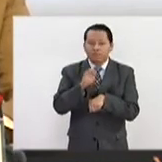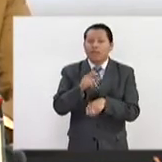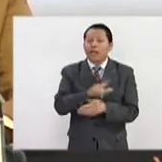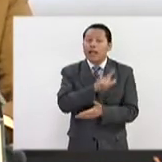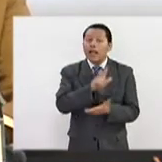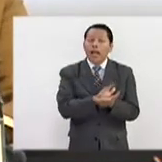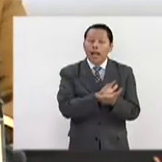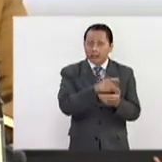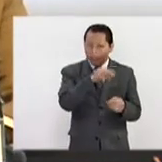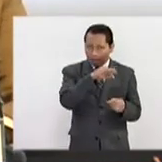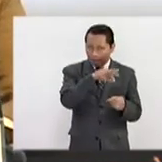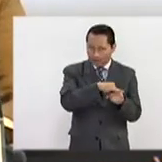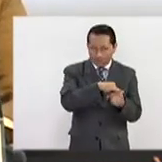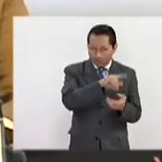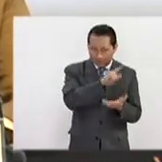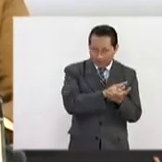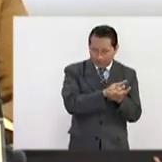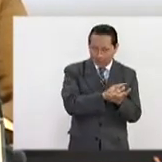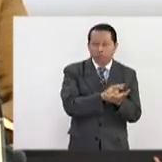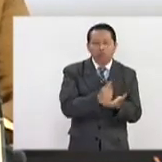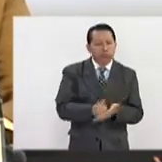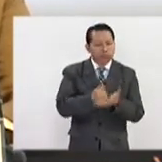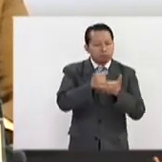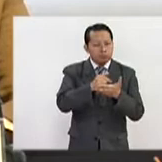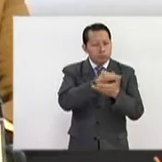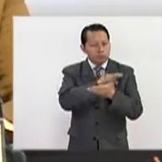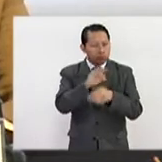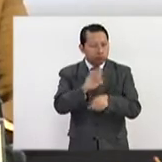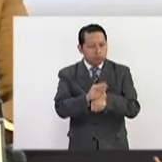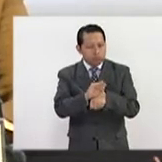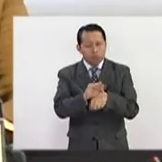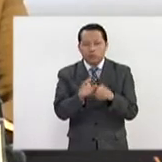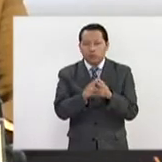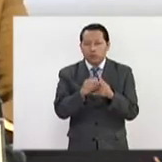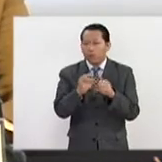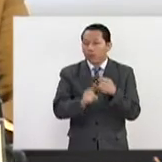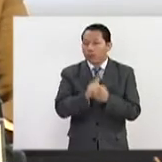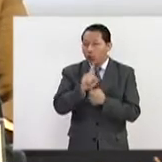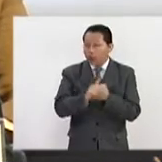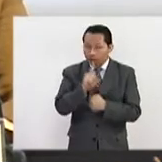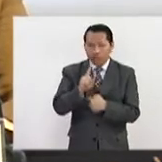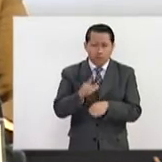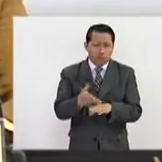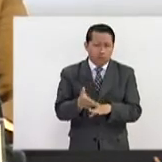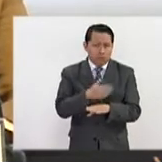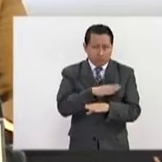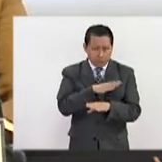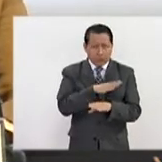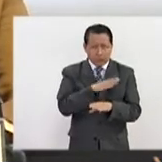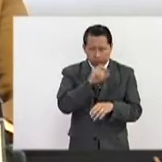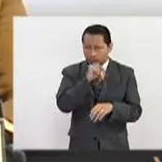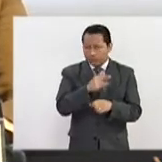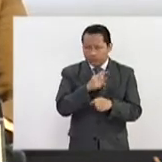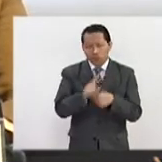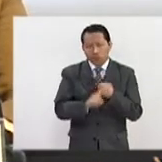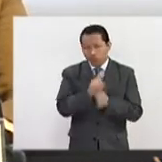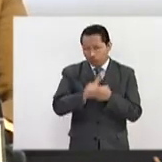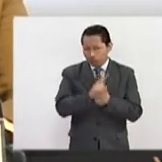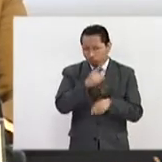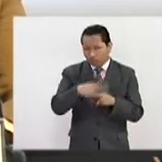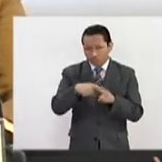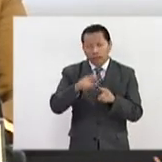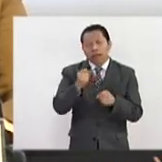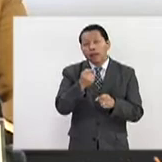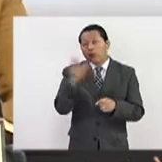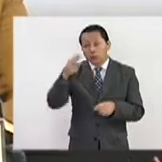leyes electorales? ¿Han servido para conjurar crisis como esta? ¿Hemos tenido crisis similares? Algunos piensan que